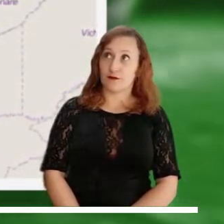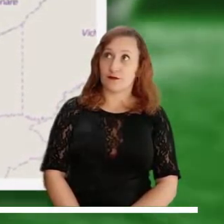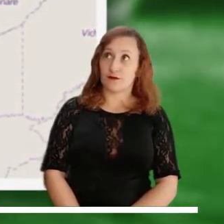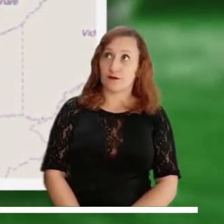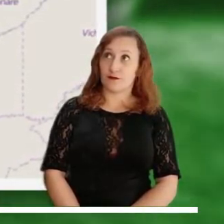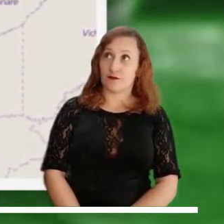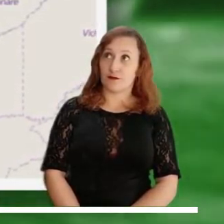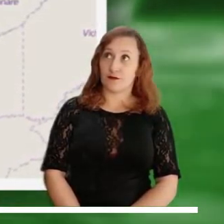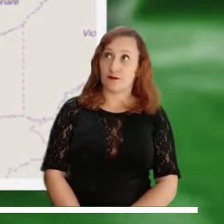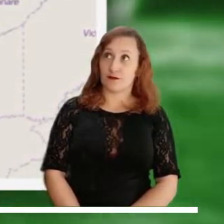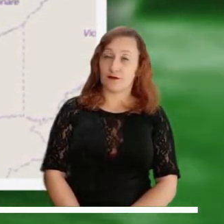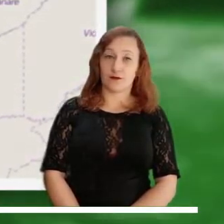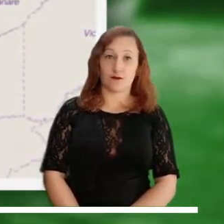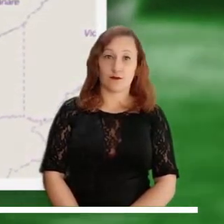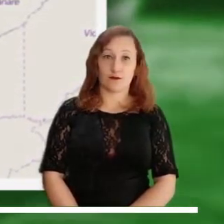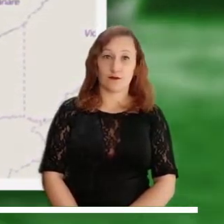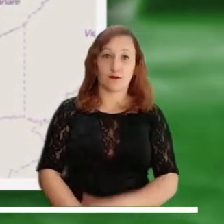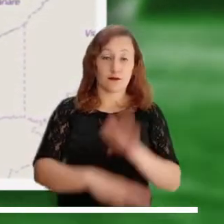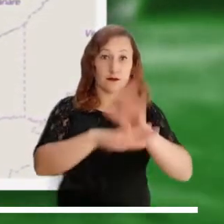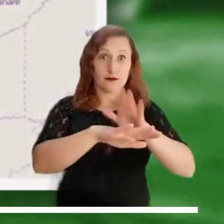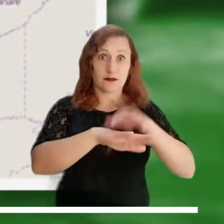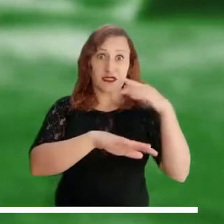Bolívar.